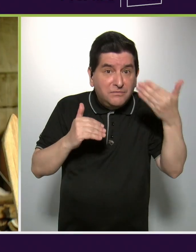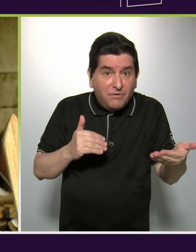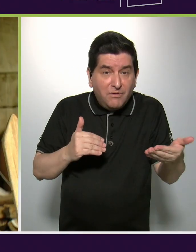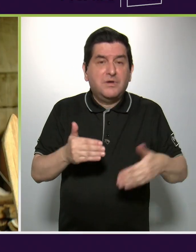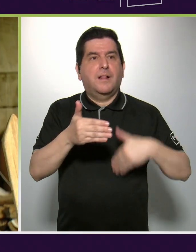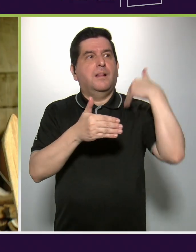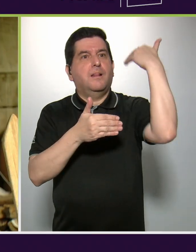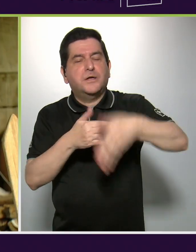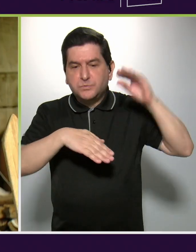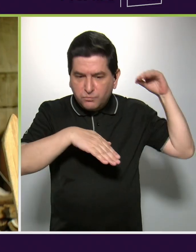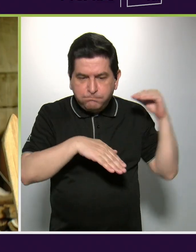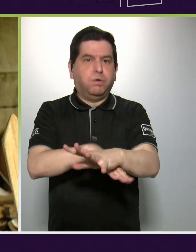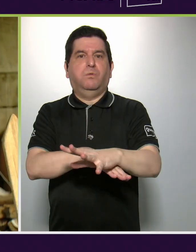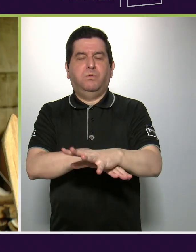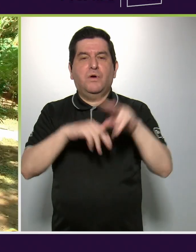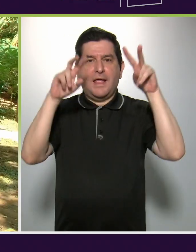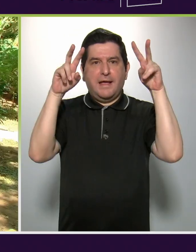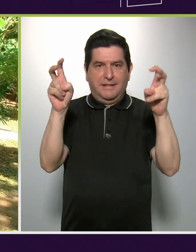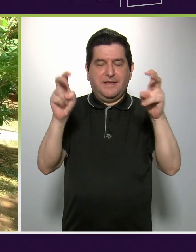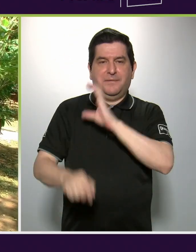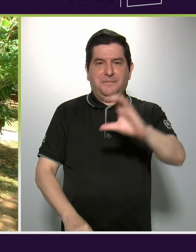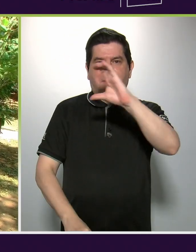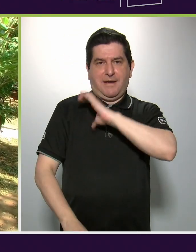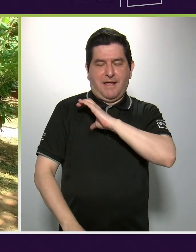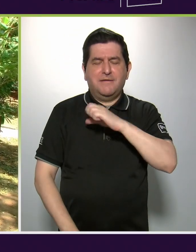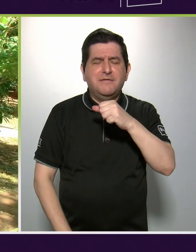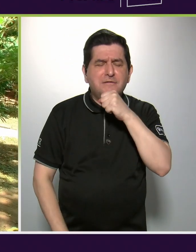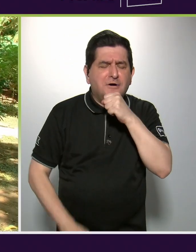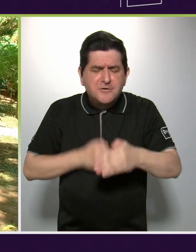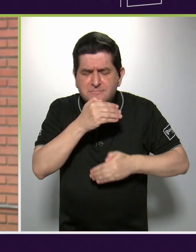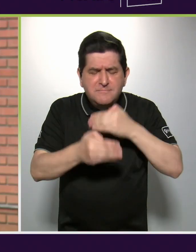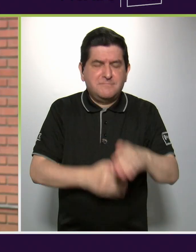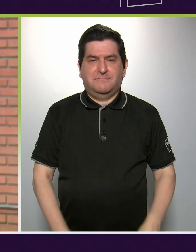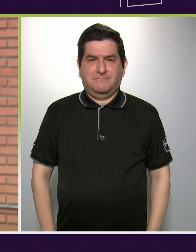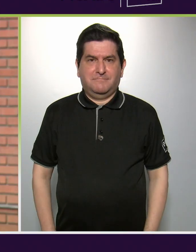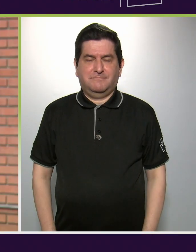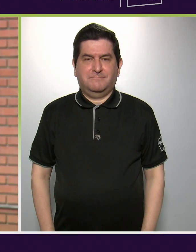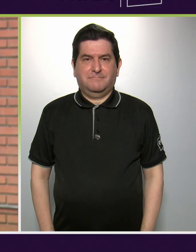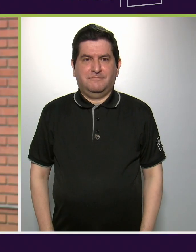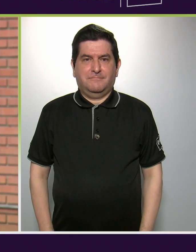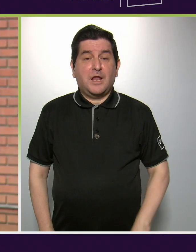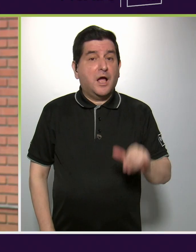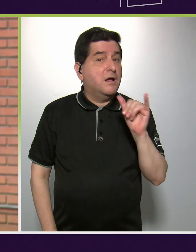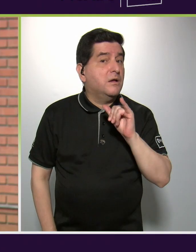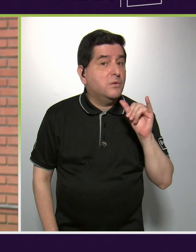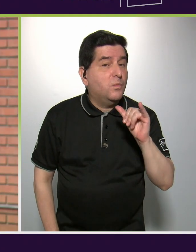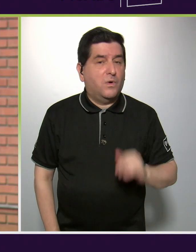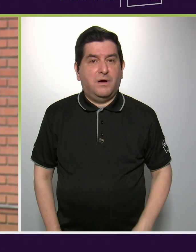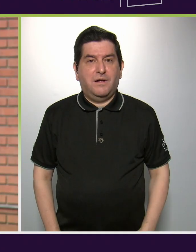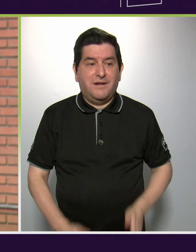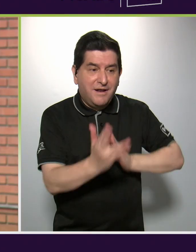elementos que luego van a incidir en un tema de calidad en la vejez. El tema de